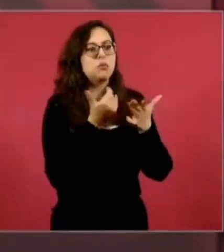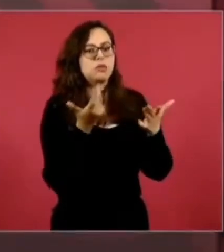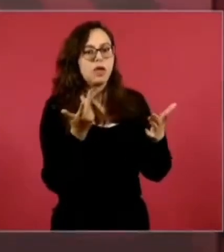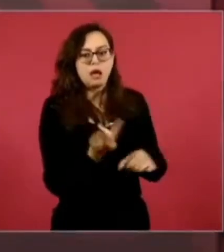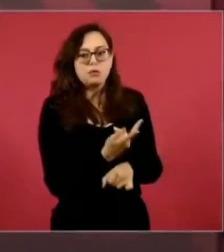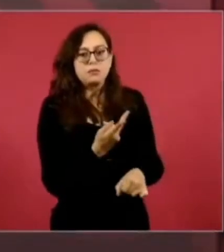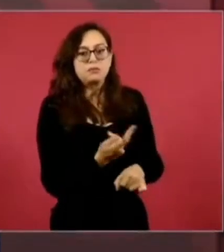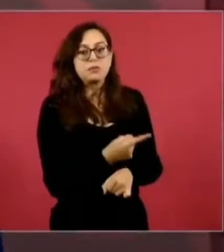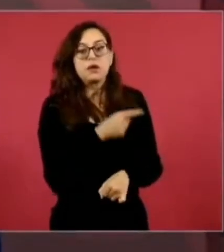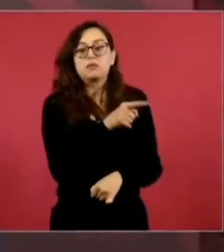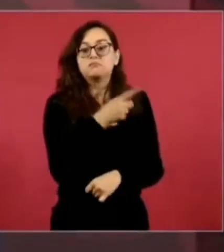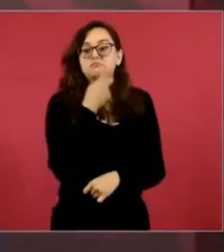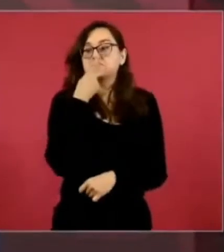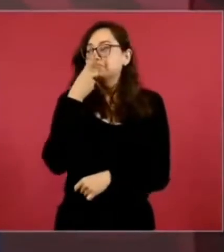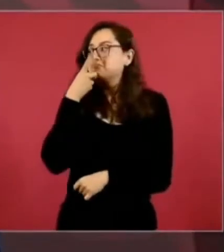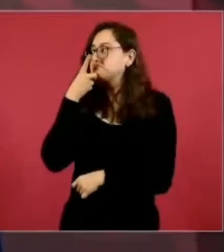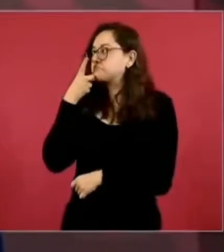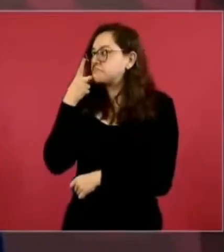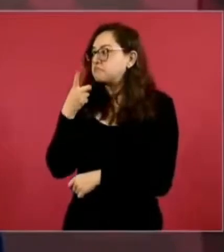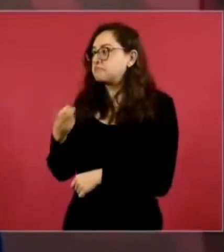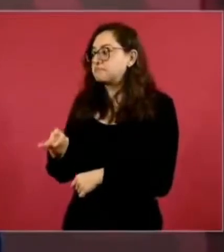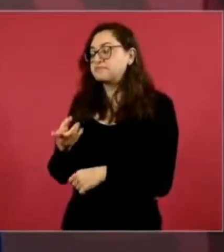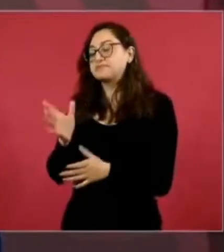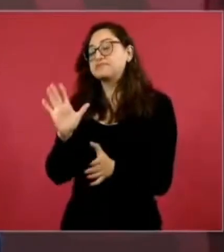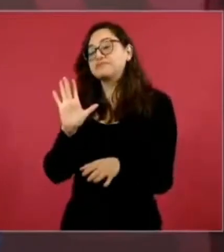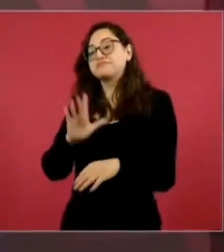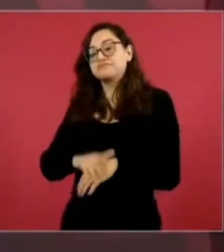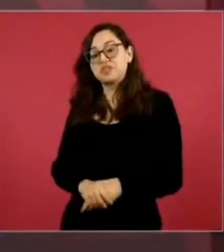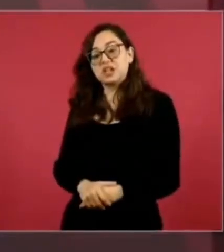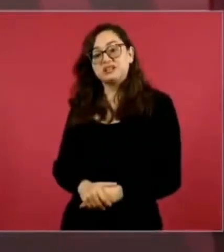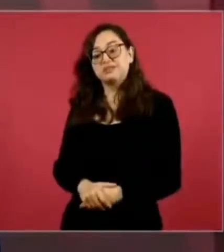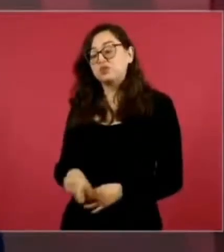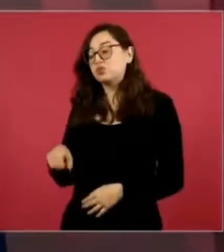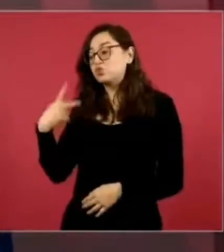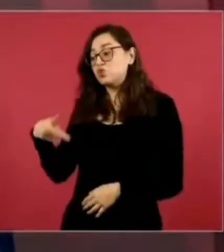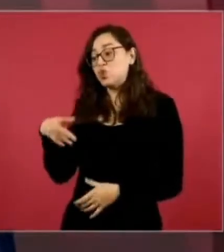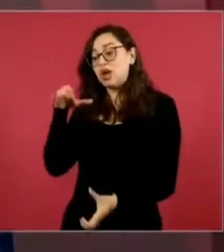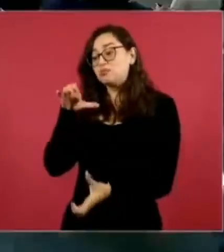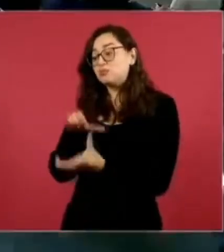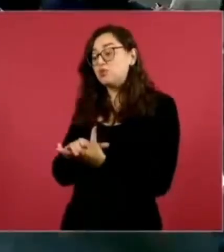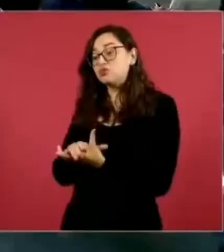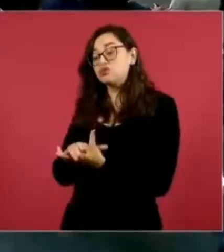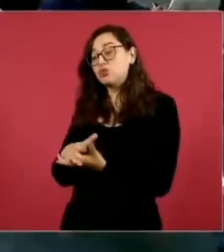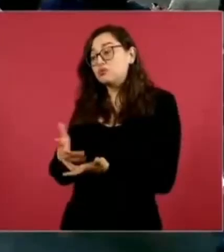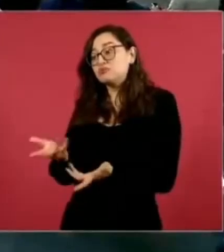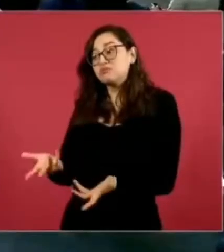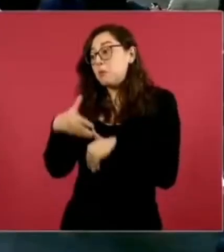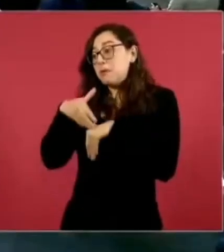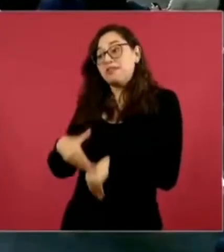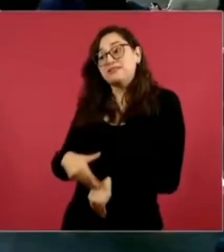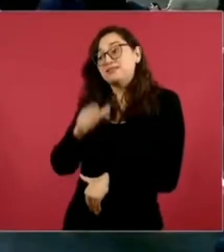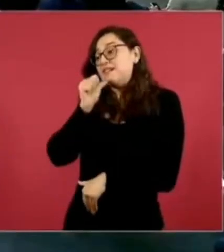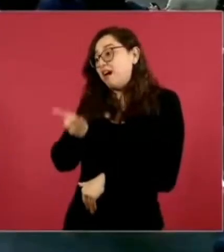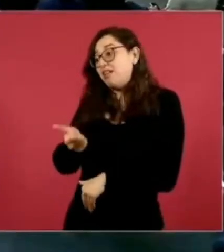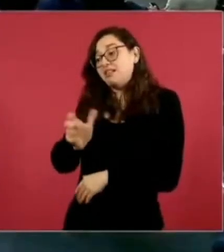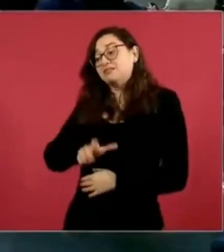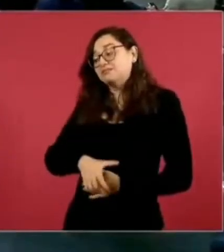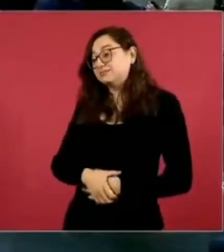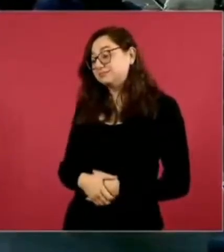es que su esposo, señora, no me hizo caso.